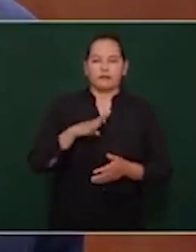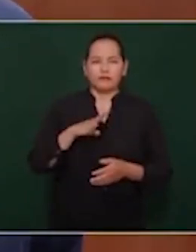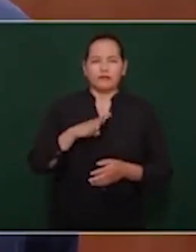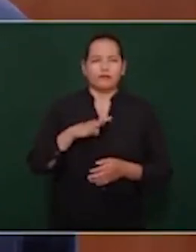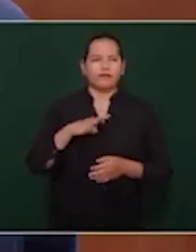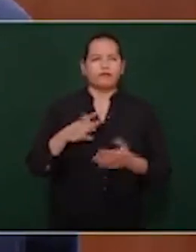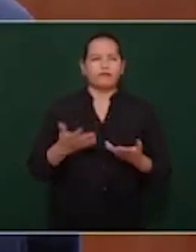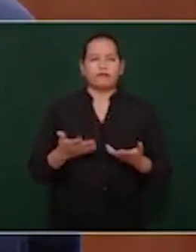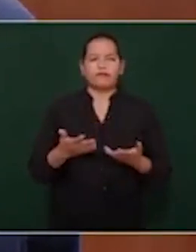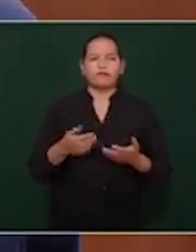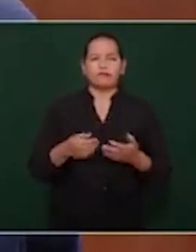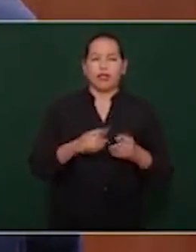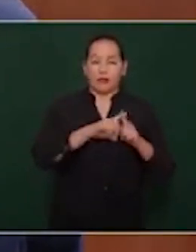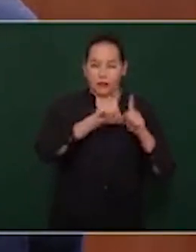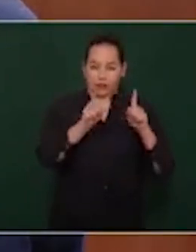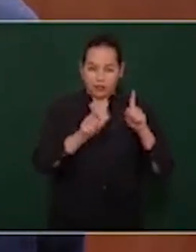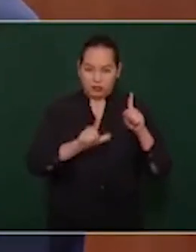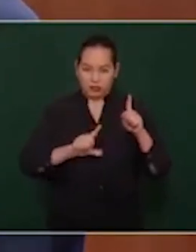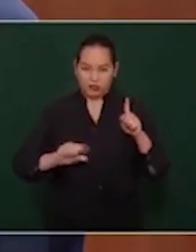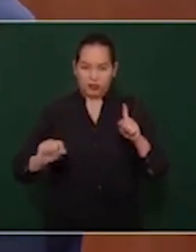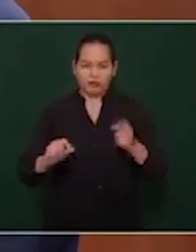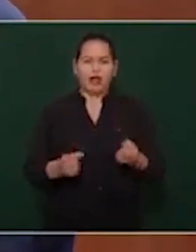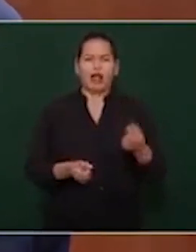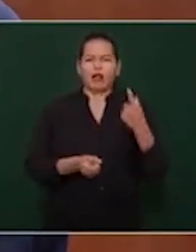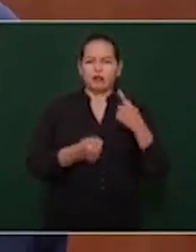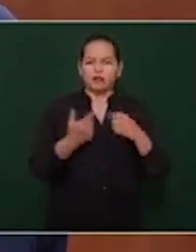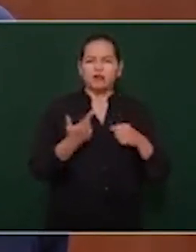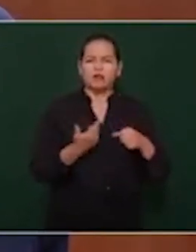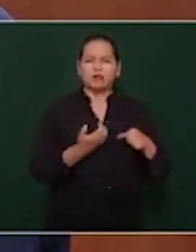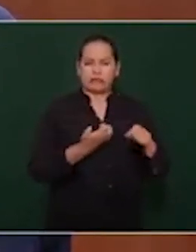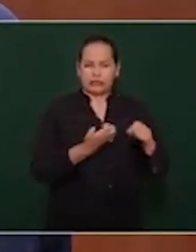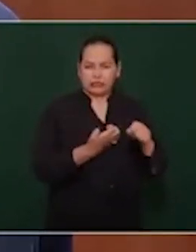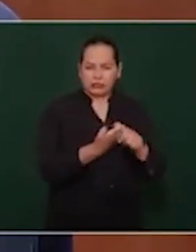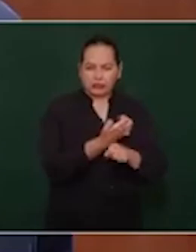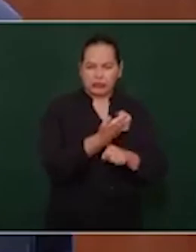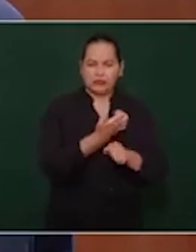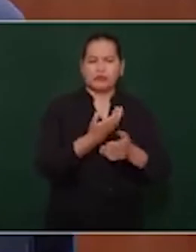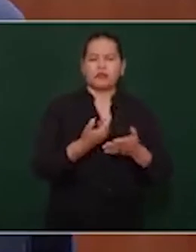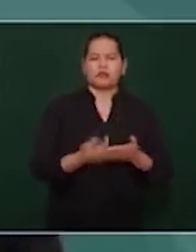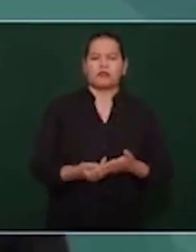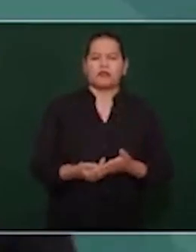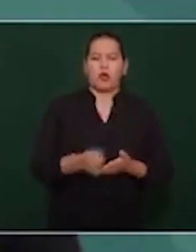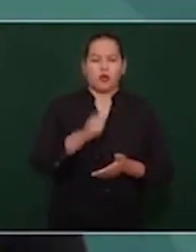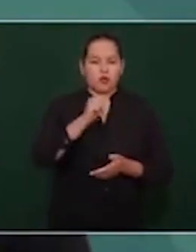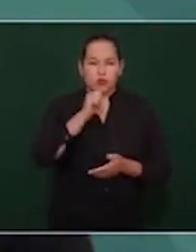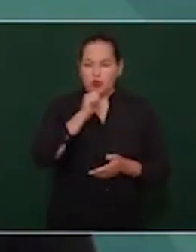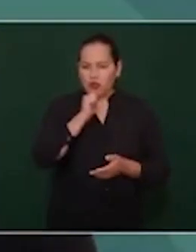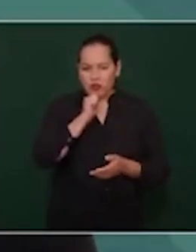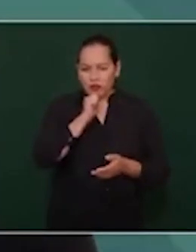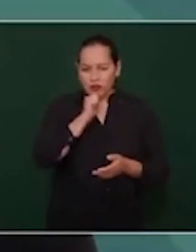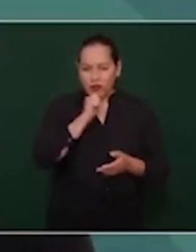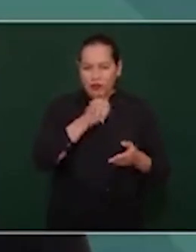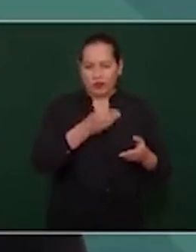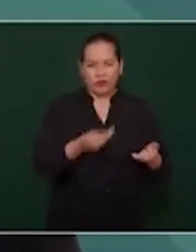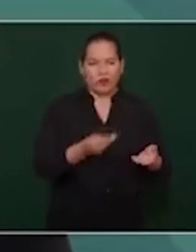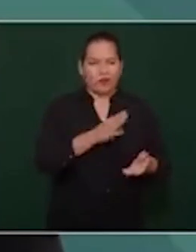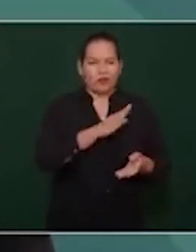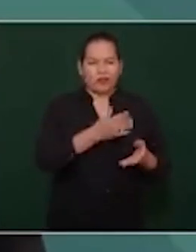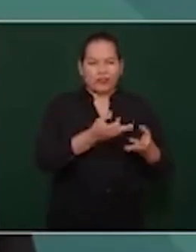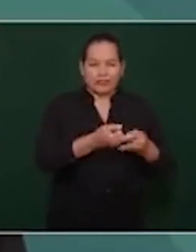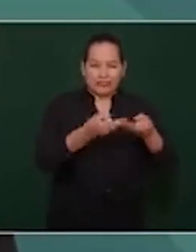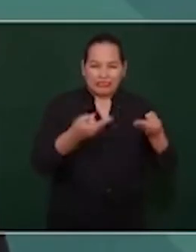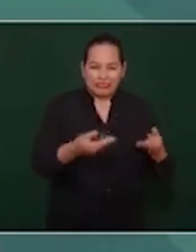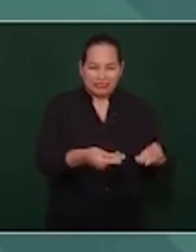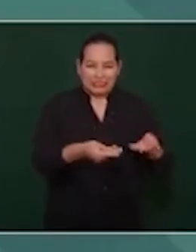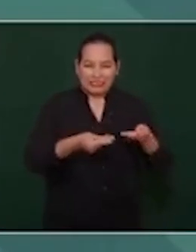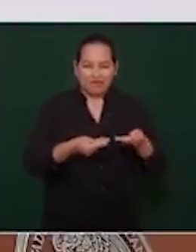algunos estados no han podido proporcionarnos los terrenos para la construcción de las compañías, aquí el